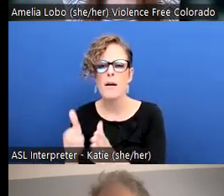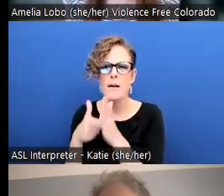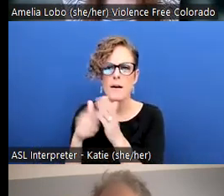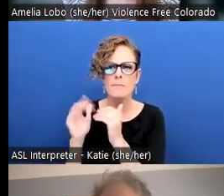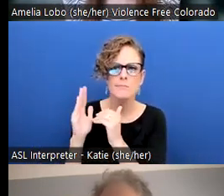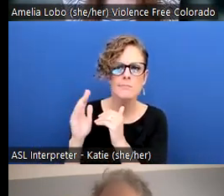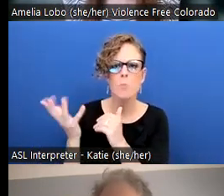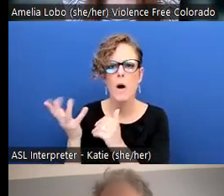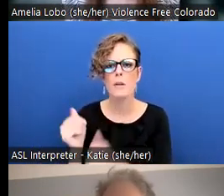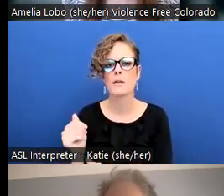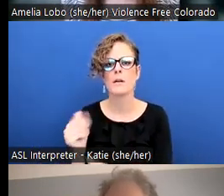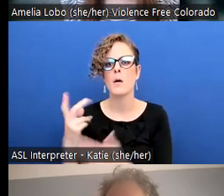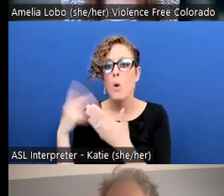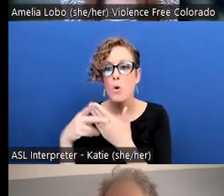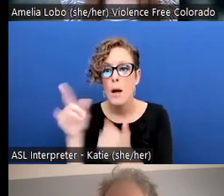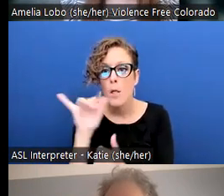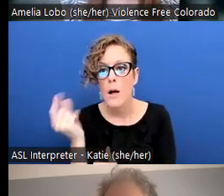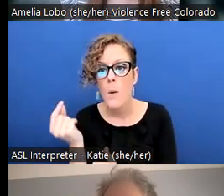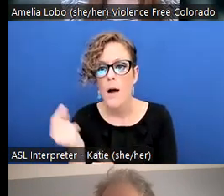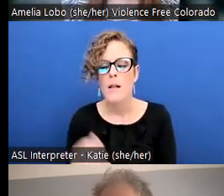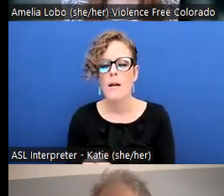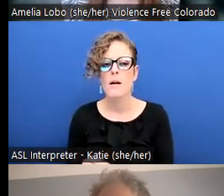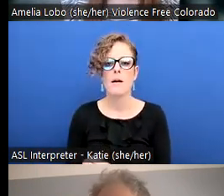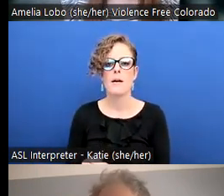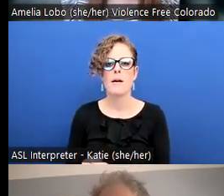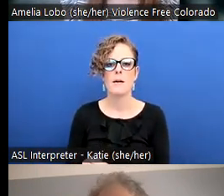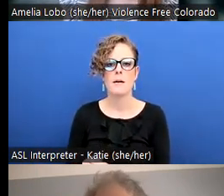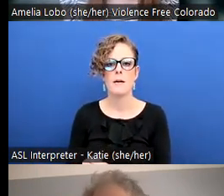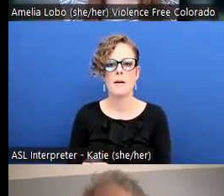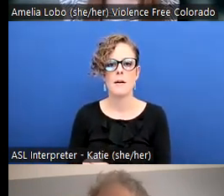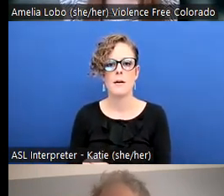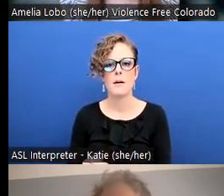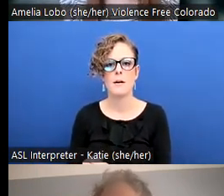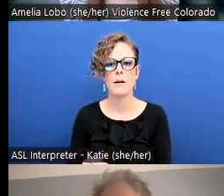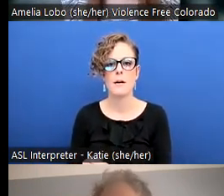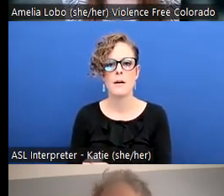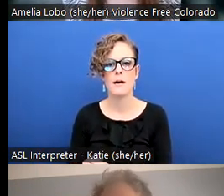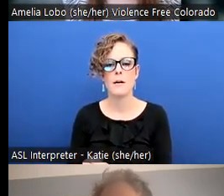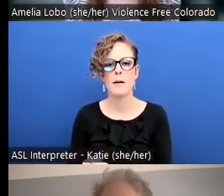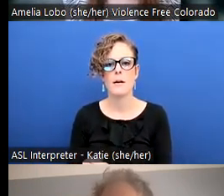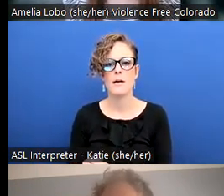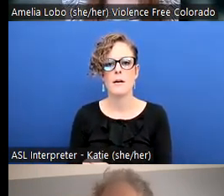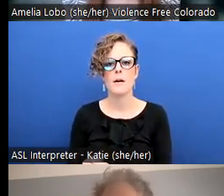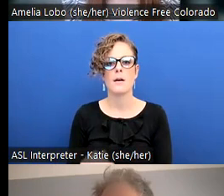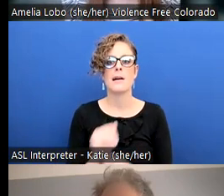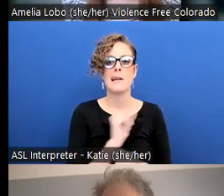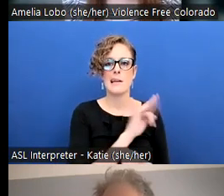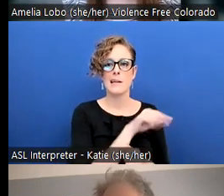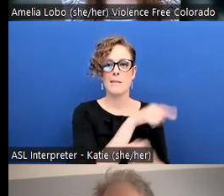Hay discusión entre las diferentes oficinas de Procuradurías en el Estado para ver en qué va a consistir este